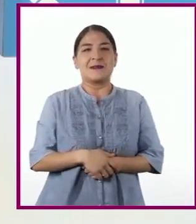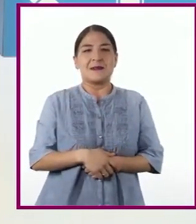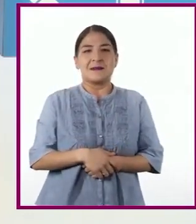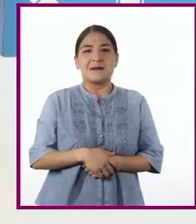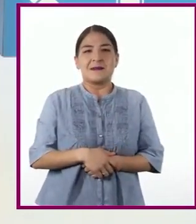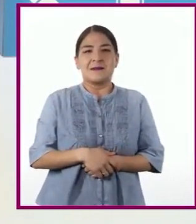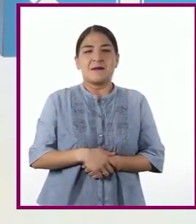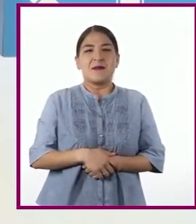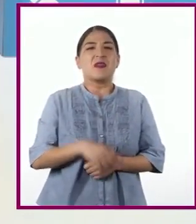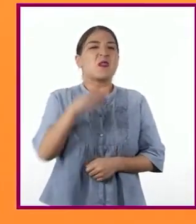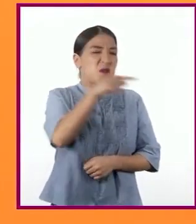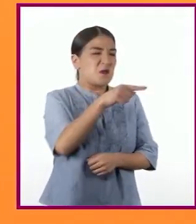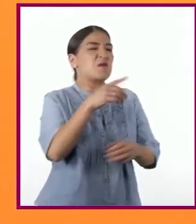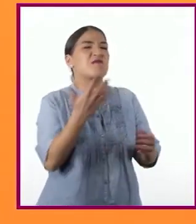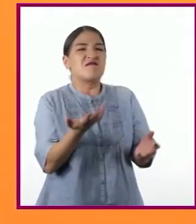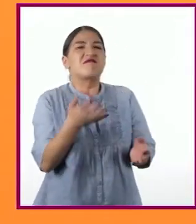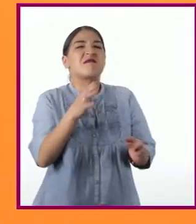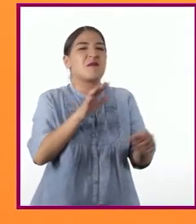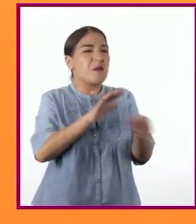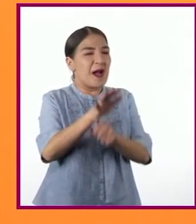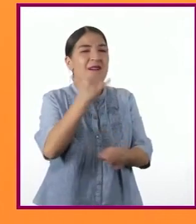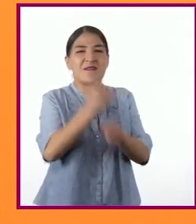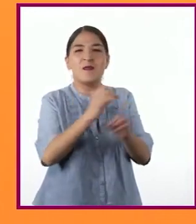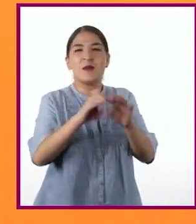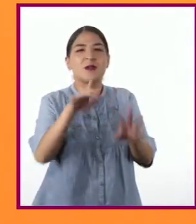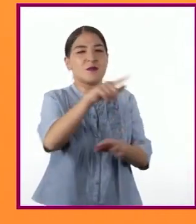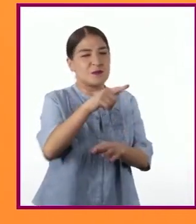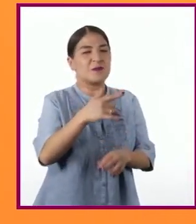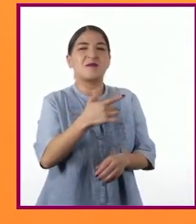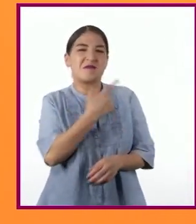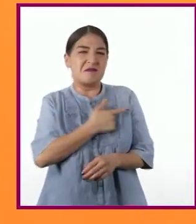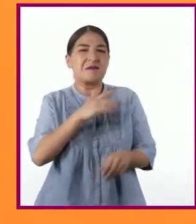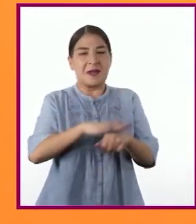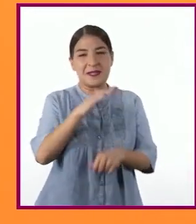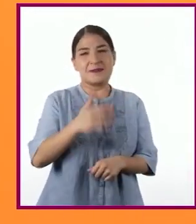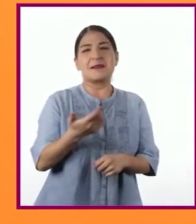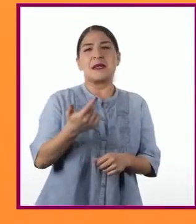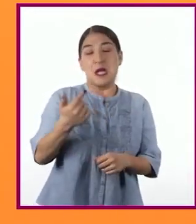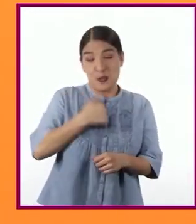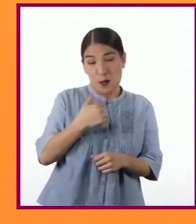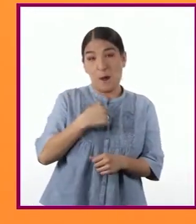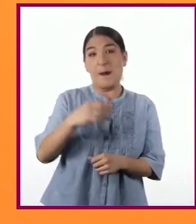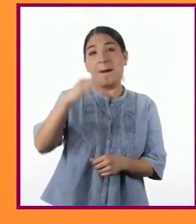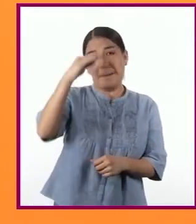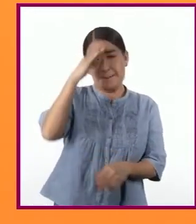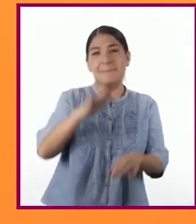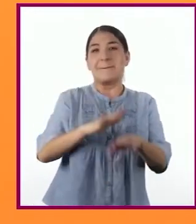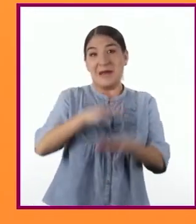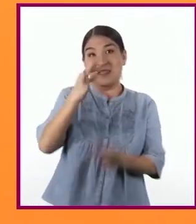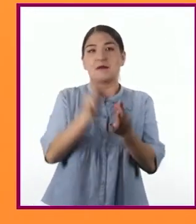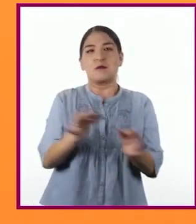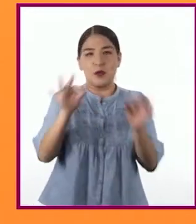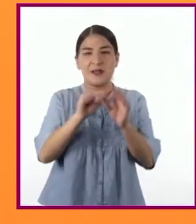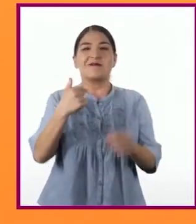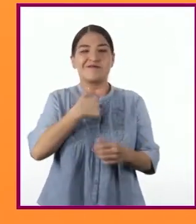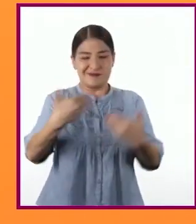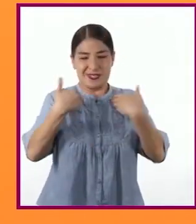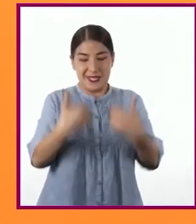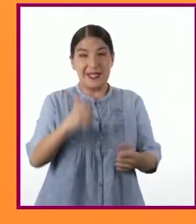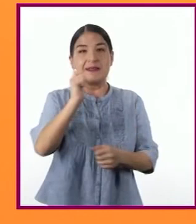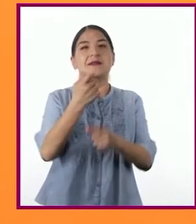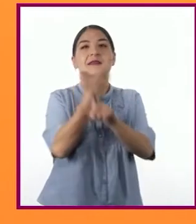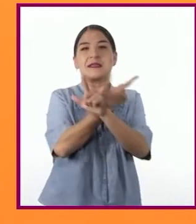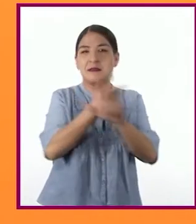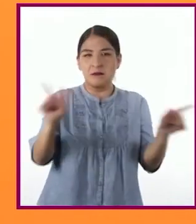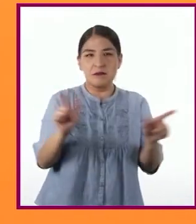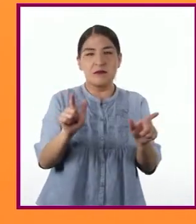¿Con qué te quedas, Mario? Bueno, Nayeli, a mí me parece muy importante entender que la libertad es un derecho